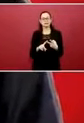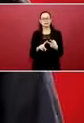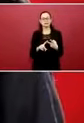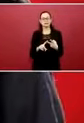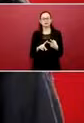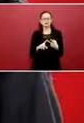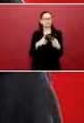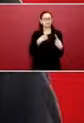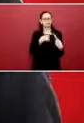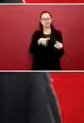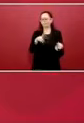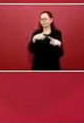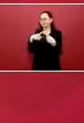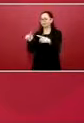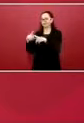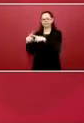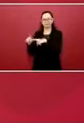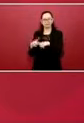de todo tipo,